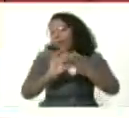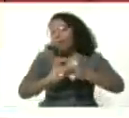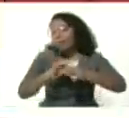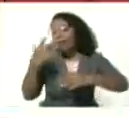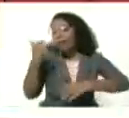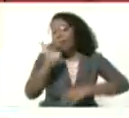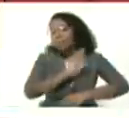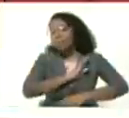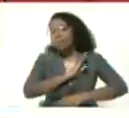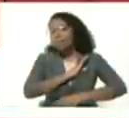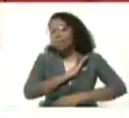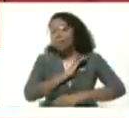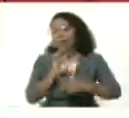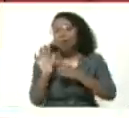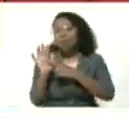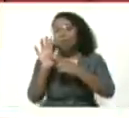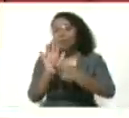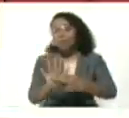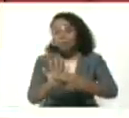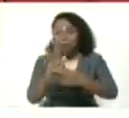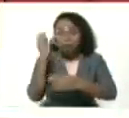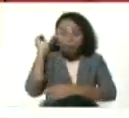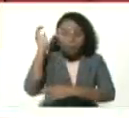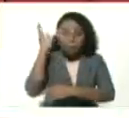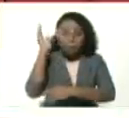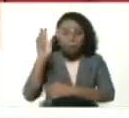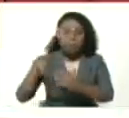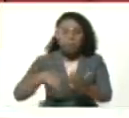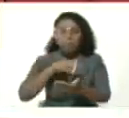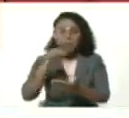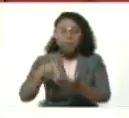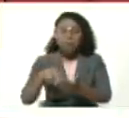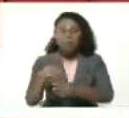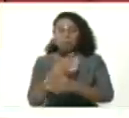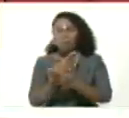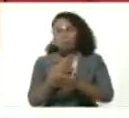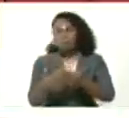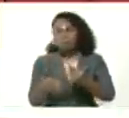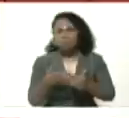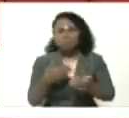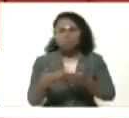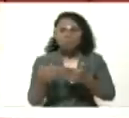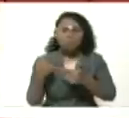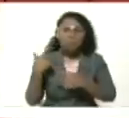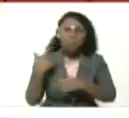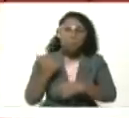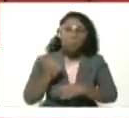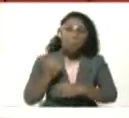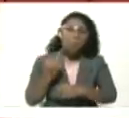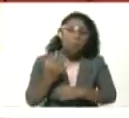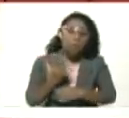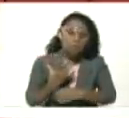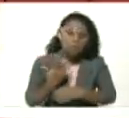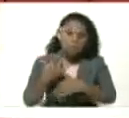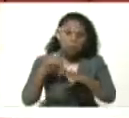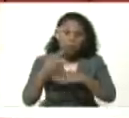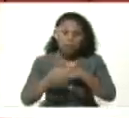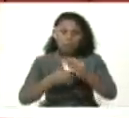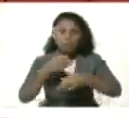tener representación en la Asamblea Nacional, independientemente cuánto fue la votación que ellos